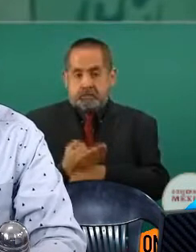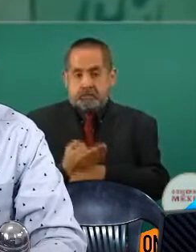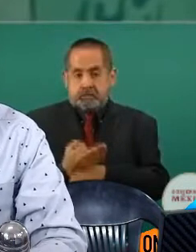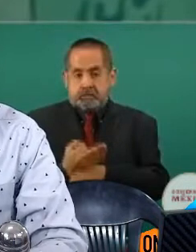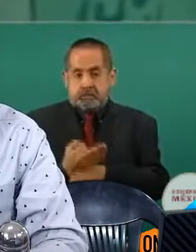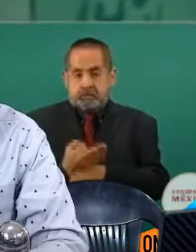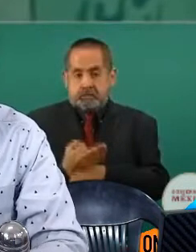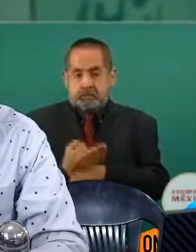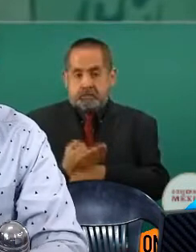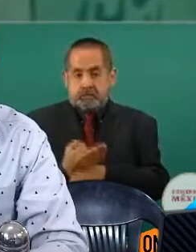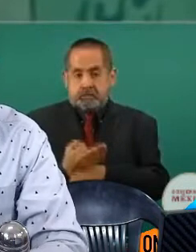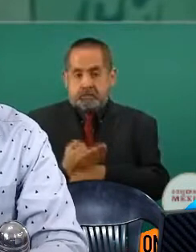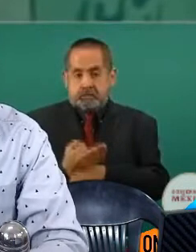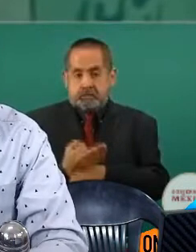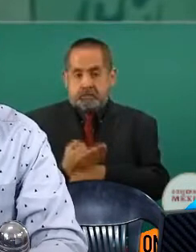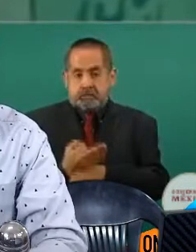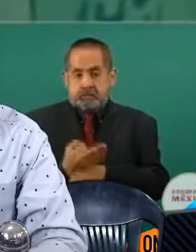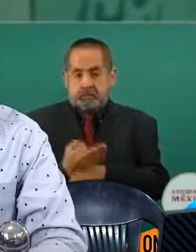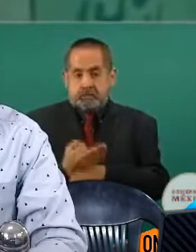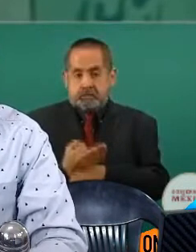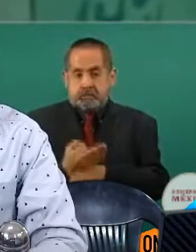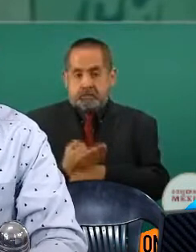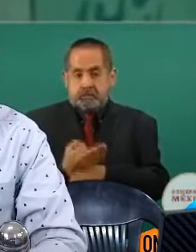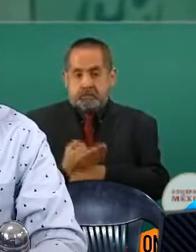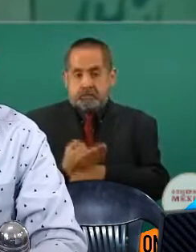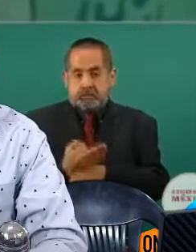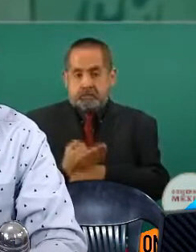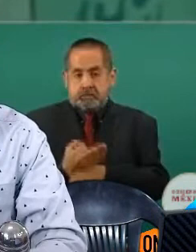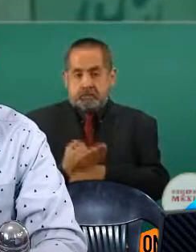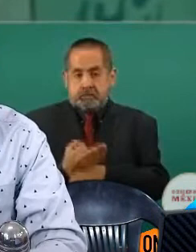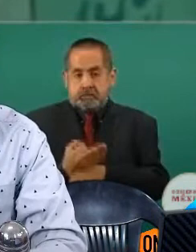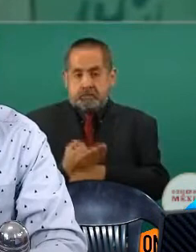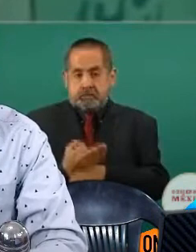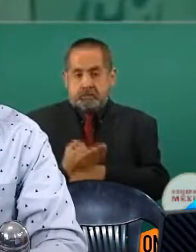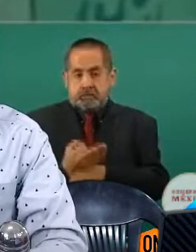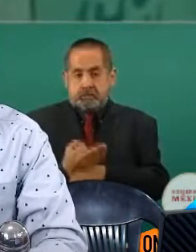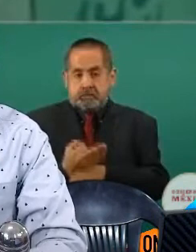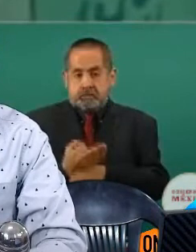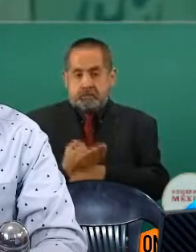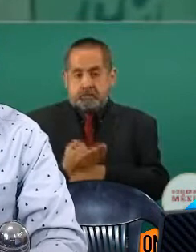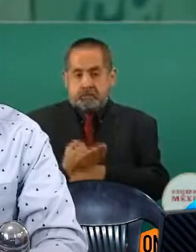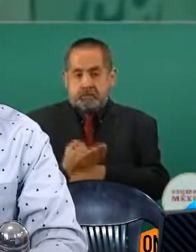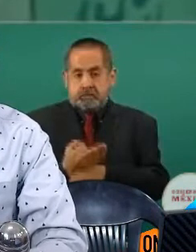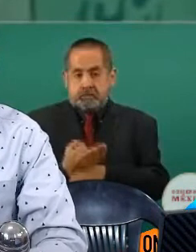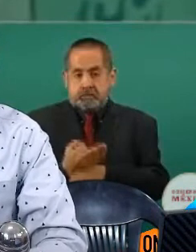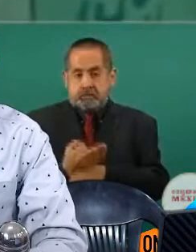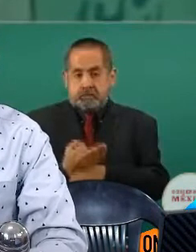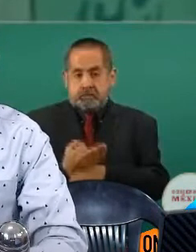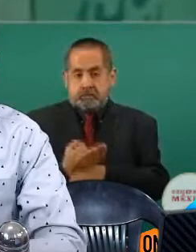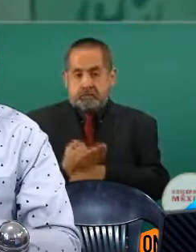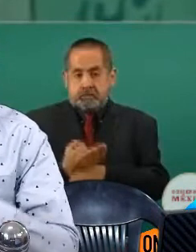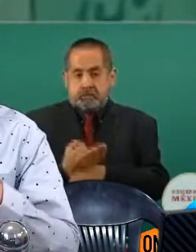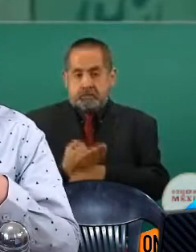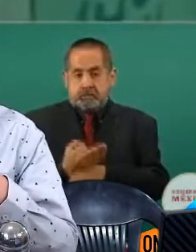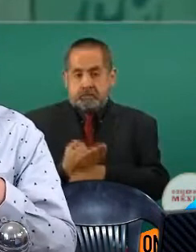importantes en México. No hablo de instituciones, no, pero sí